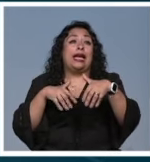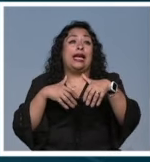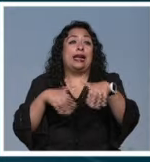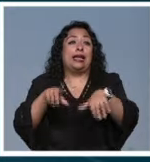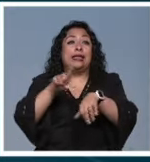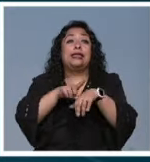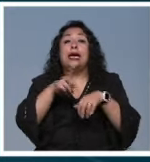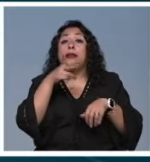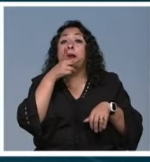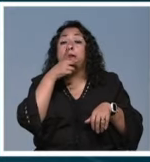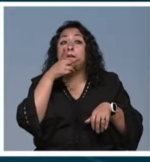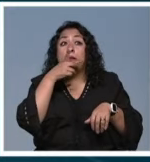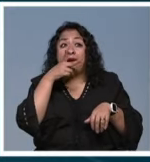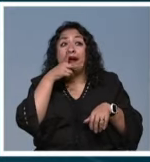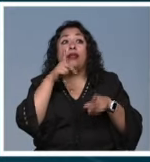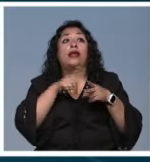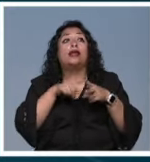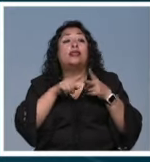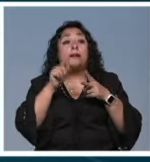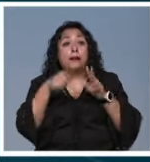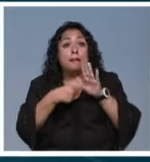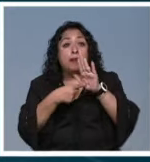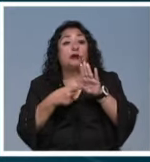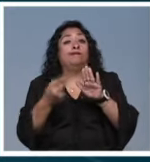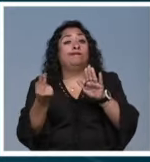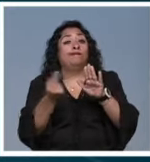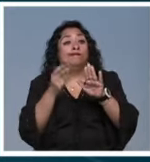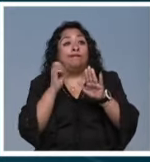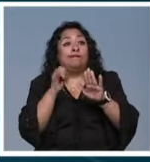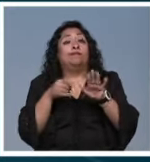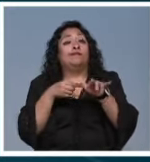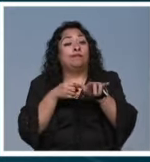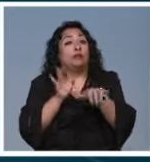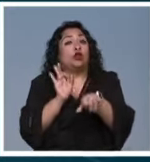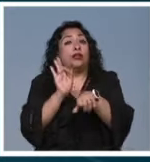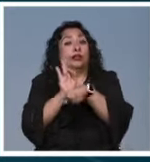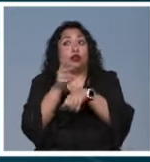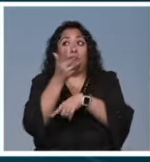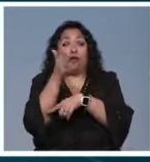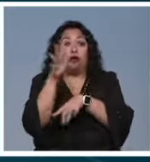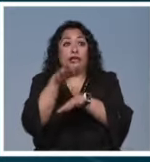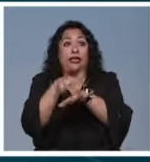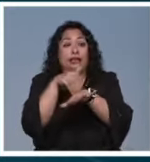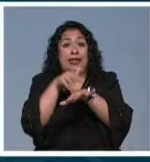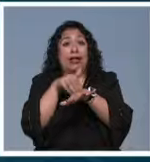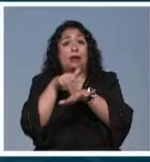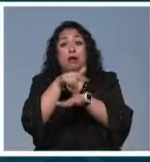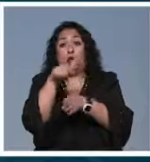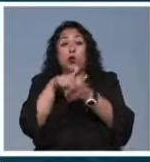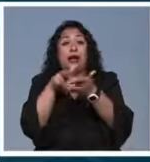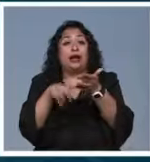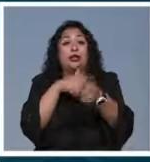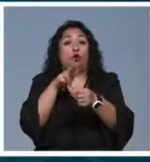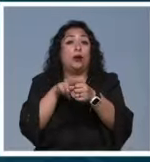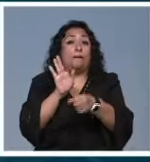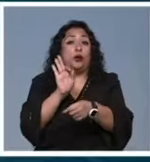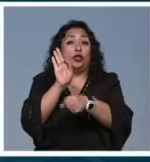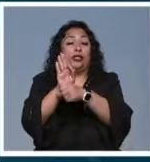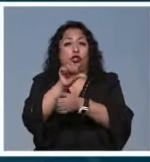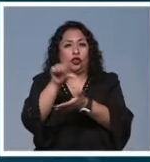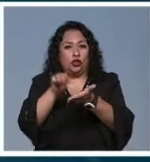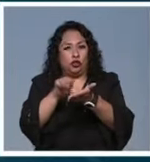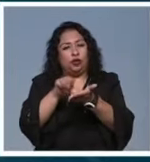Día del Padre, pero también se muestra la necesidad de seguir protegiendo el bosque de Tlalpan como área natural protegida de la